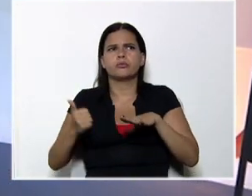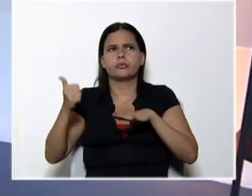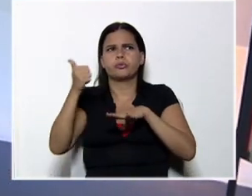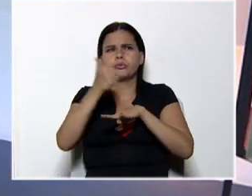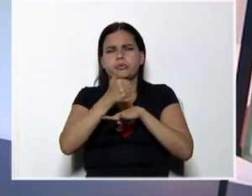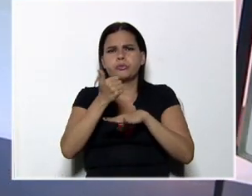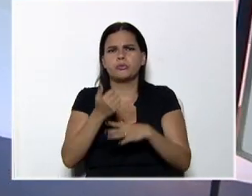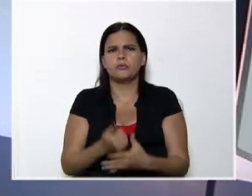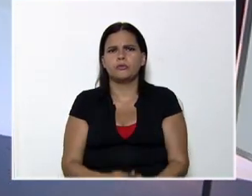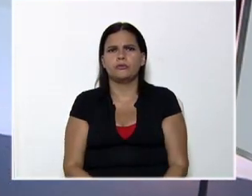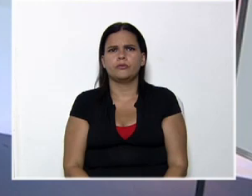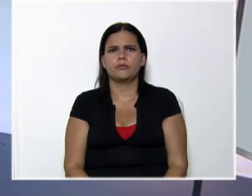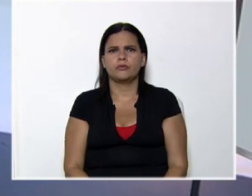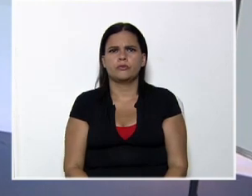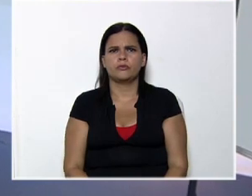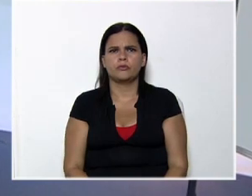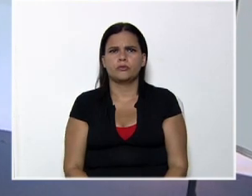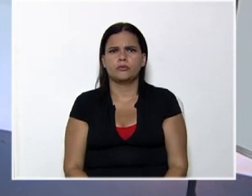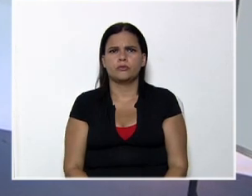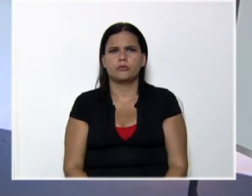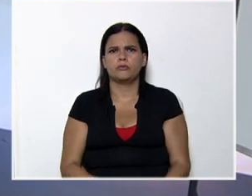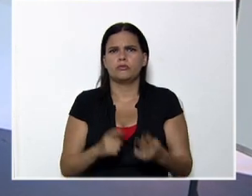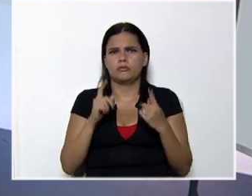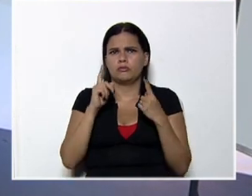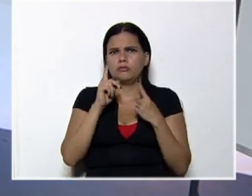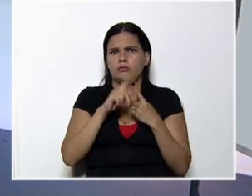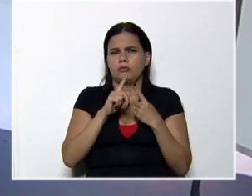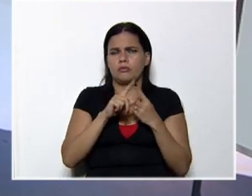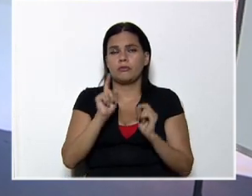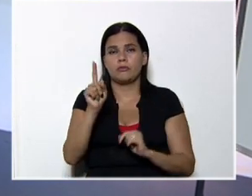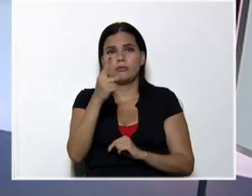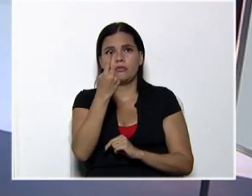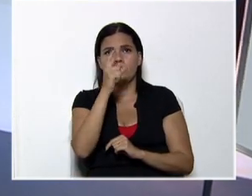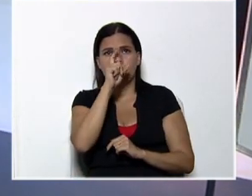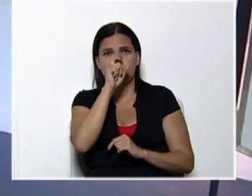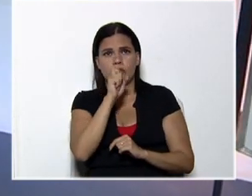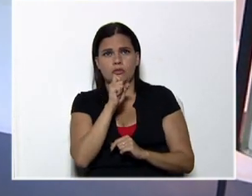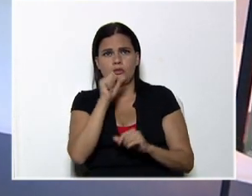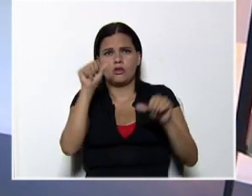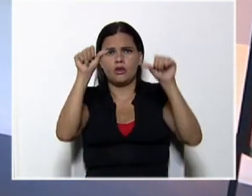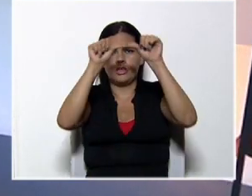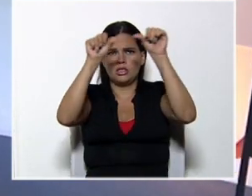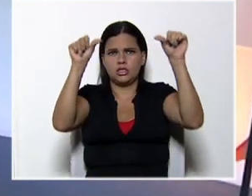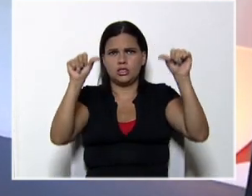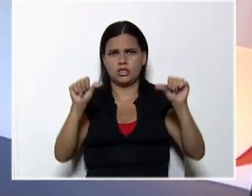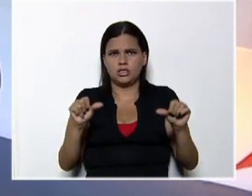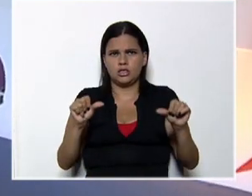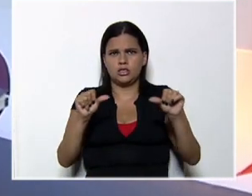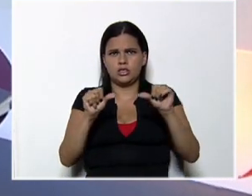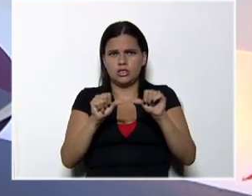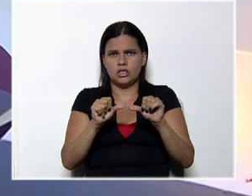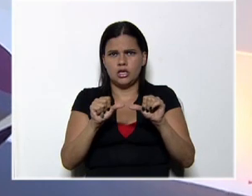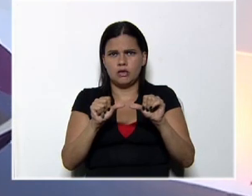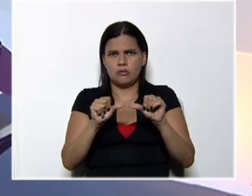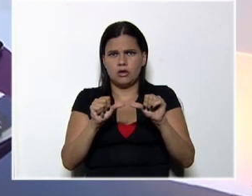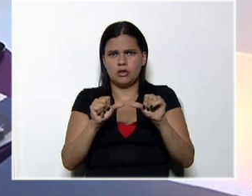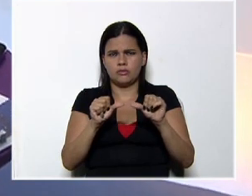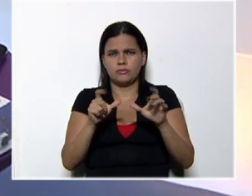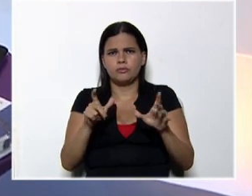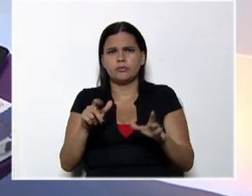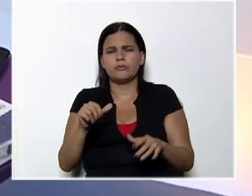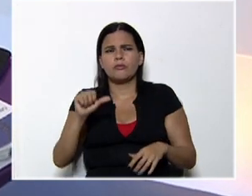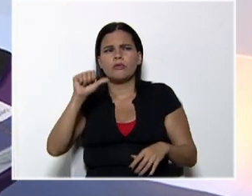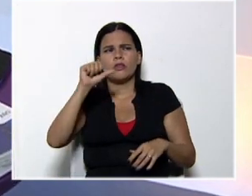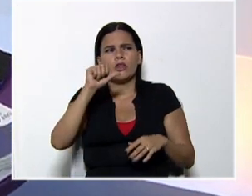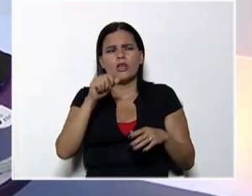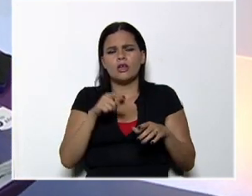Bien. Primer referente teórico va a ser, para primer año, sistemas de coordenadas, plano cartesiano,